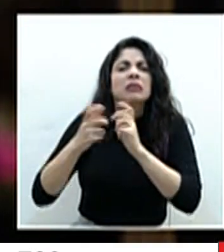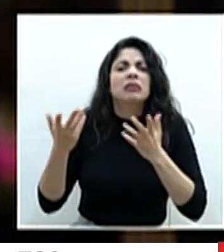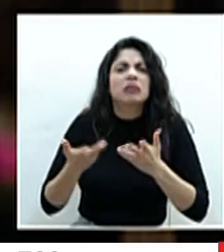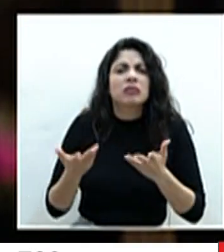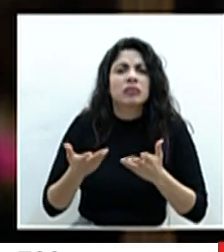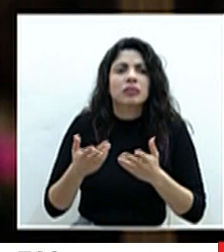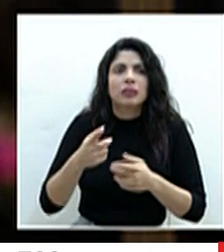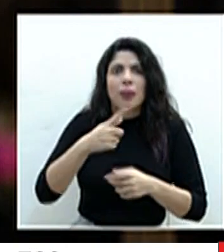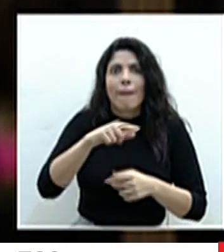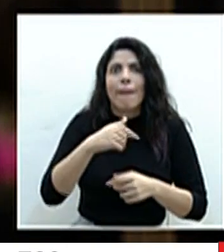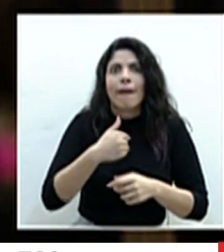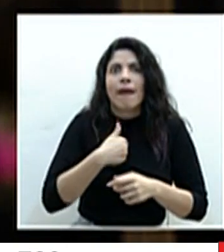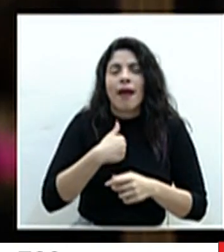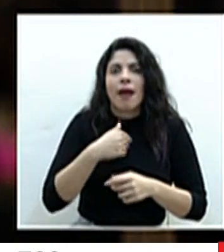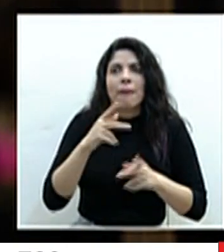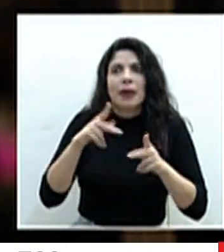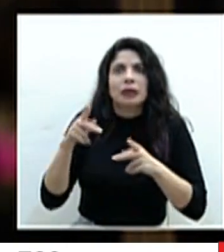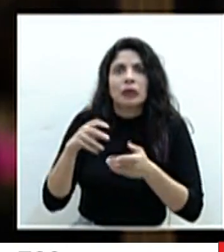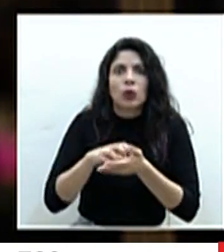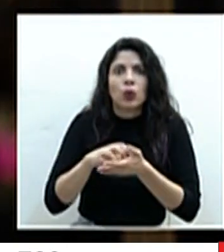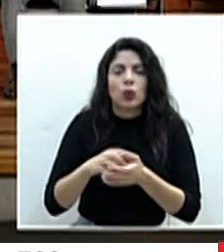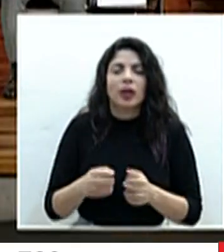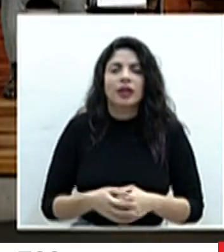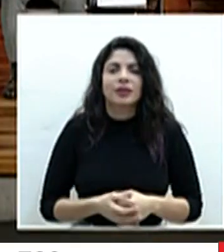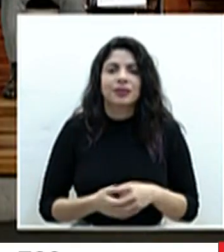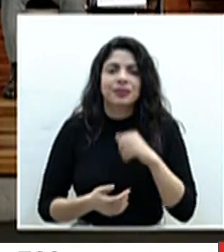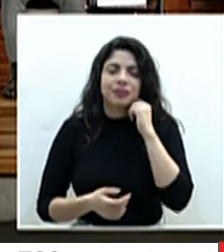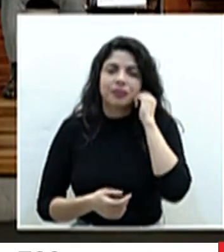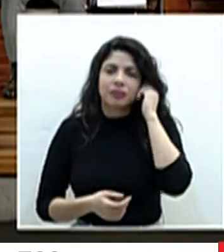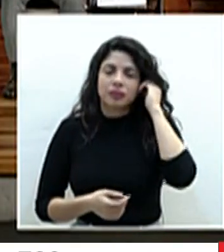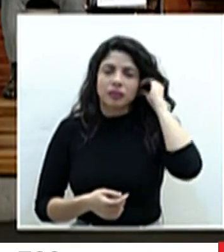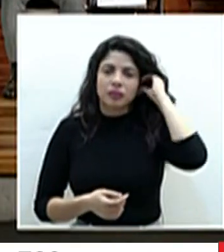pregunta que tenemos por parte de los oyentes. Muchas gracias.